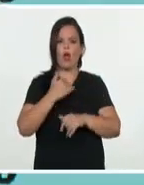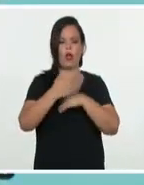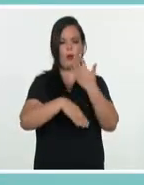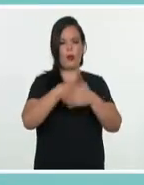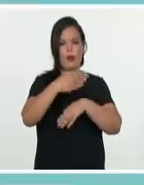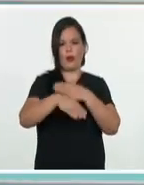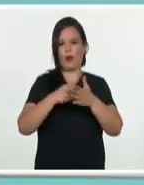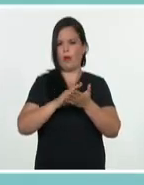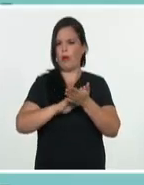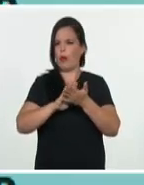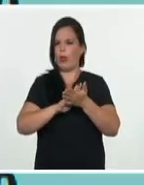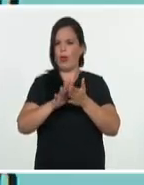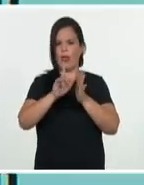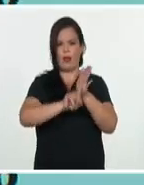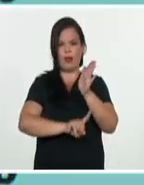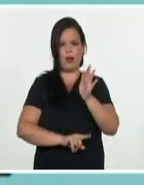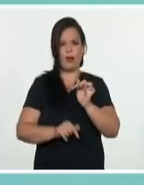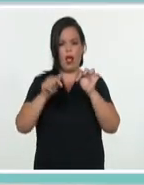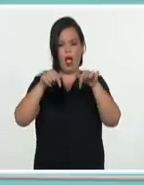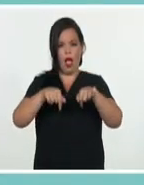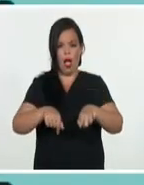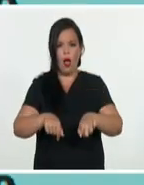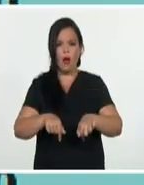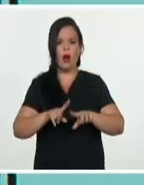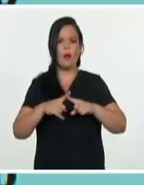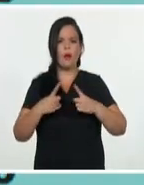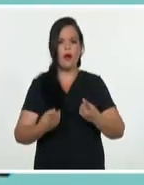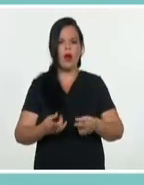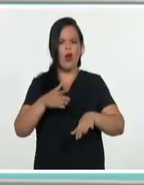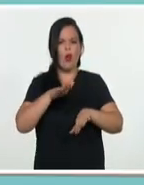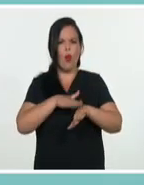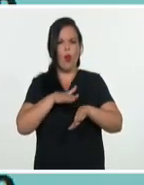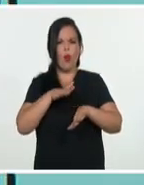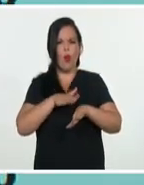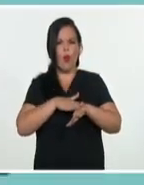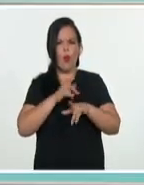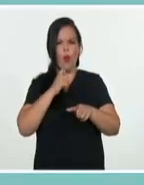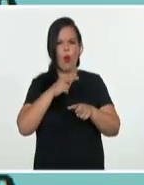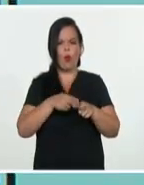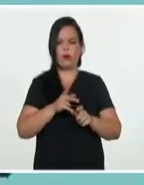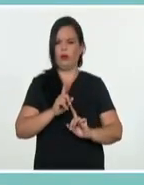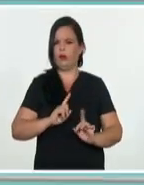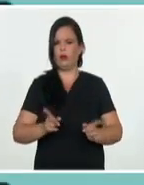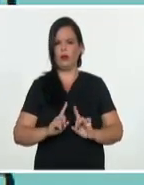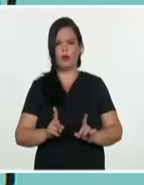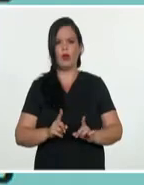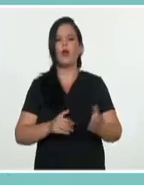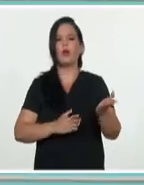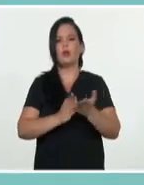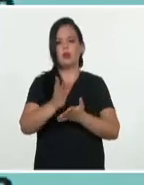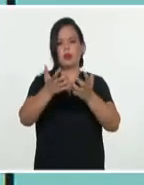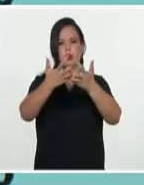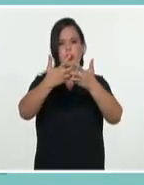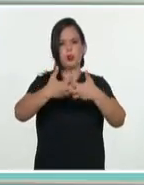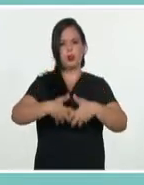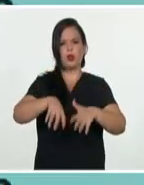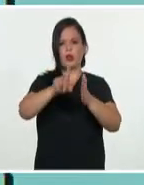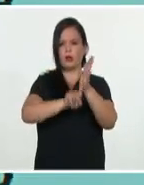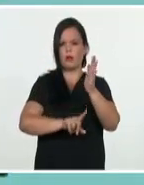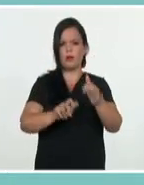el servicio eléctrico a consecuencia de déficit en la capacidad de generación. Reitero,